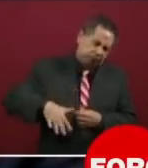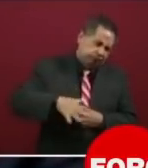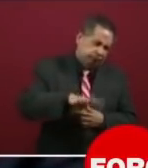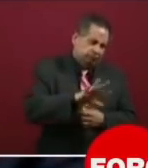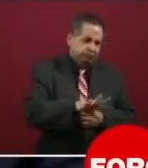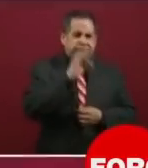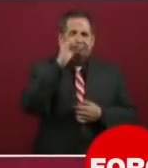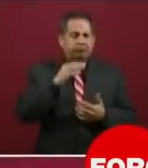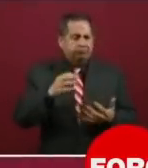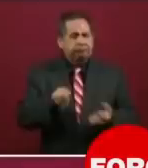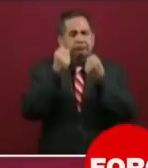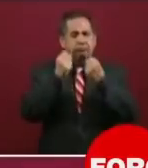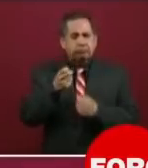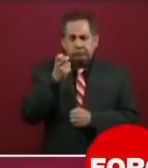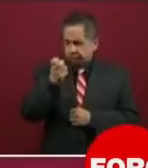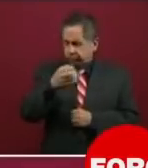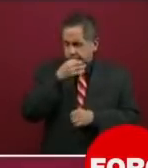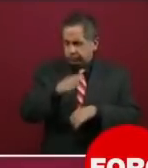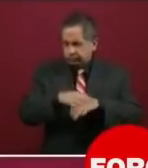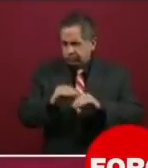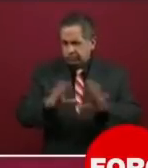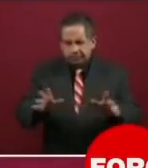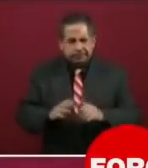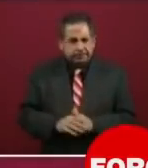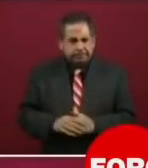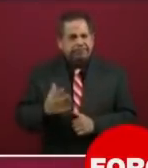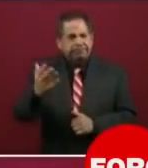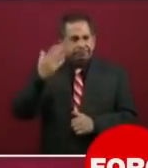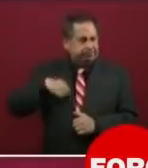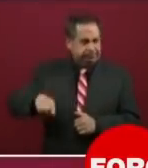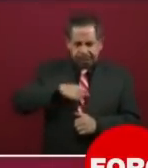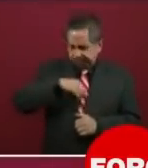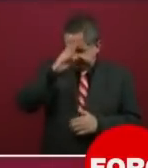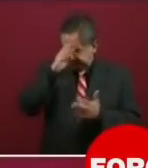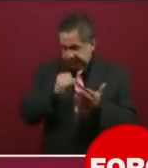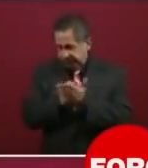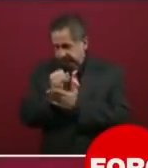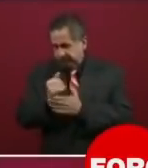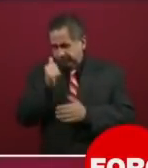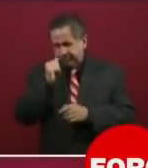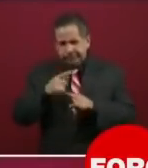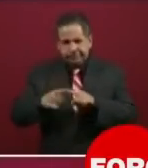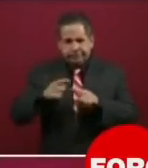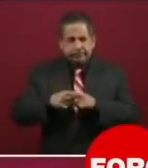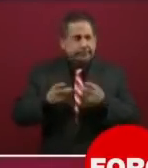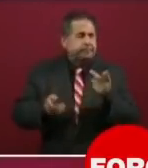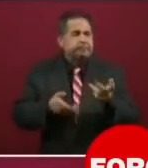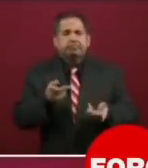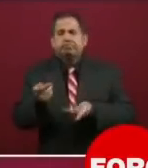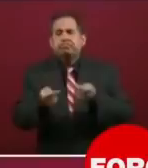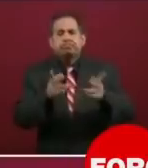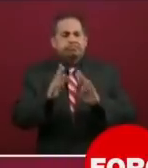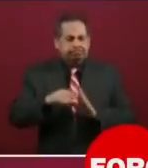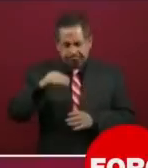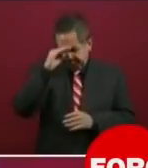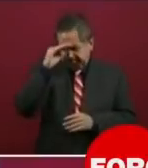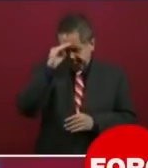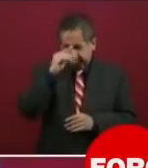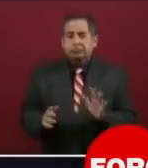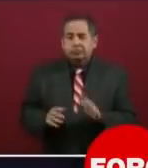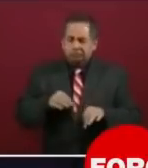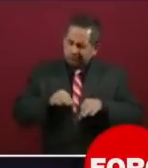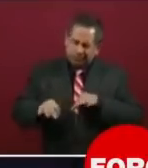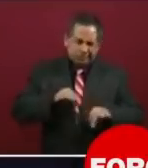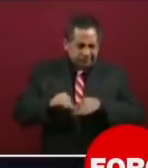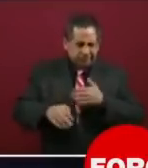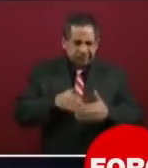eso ya lo decidimos en todas las evaluaciones que hacemos es el primer